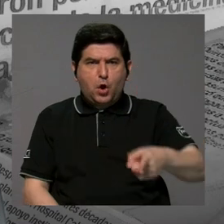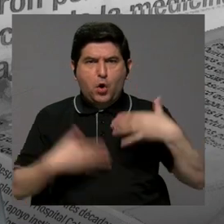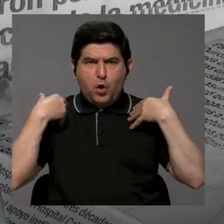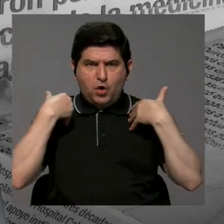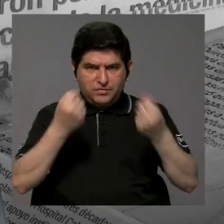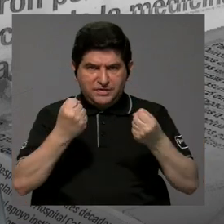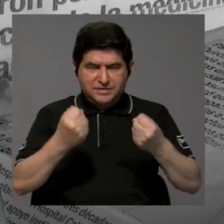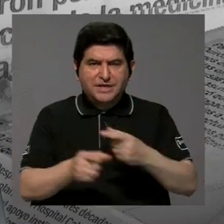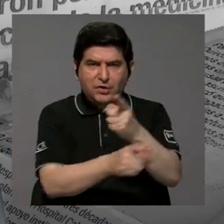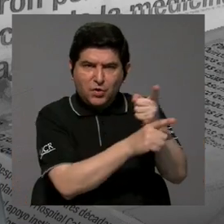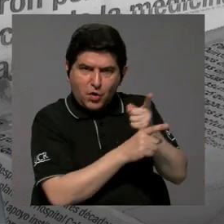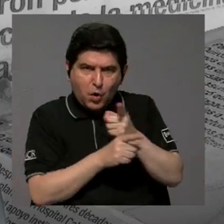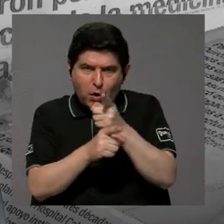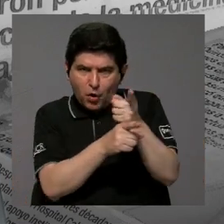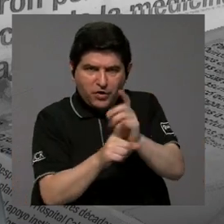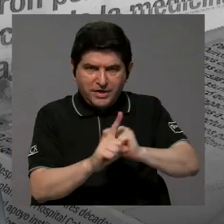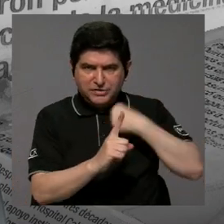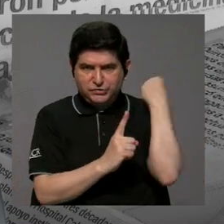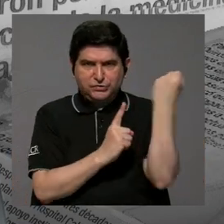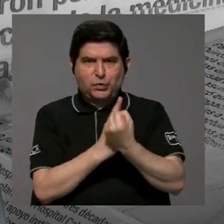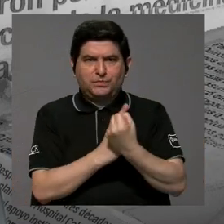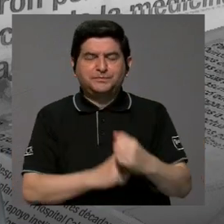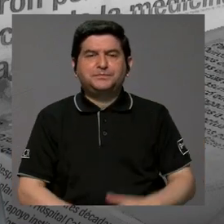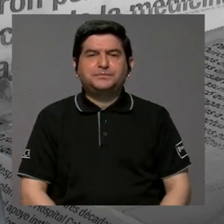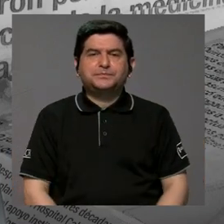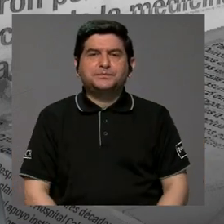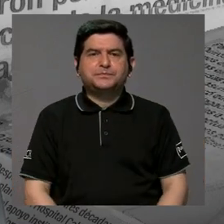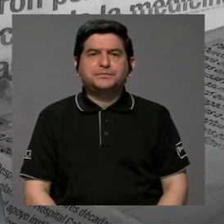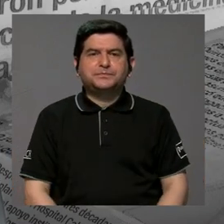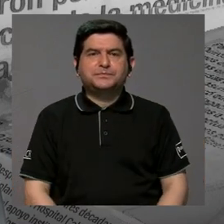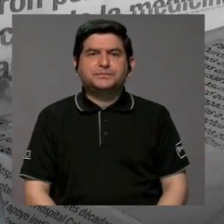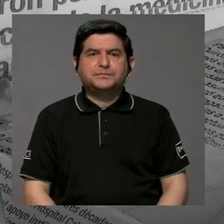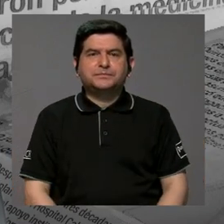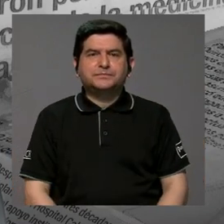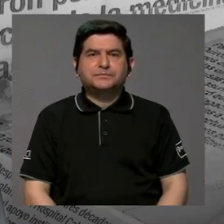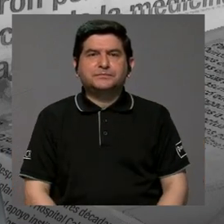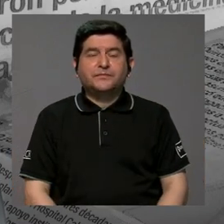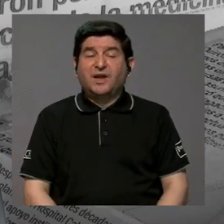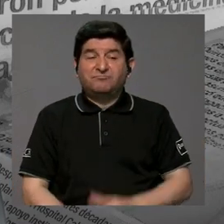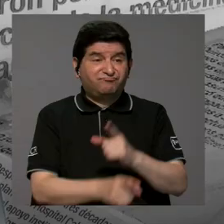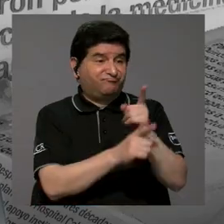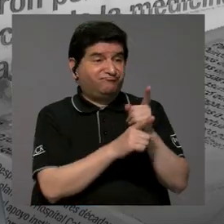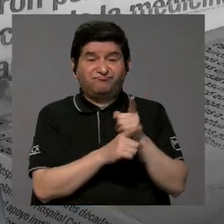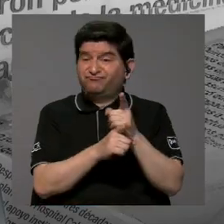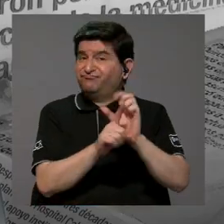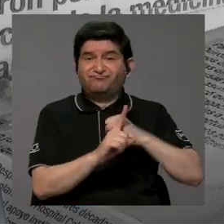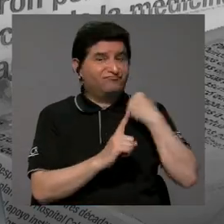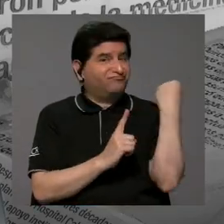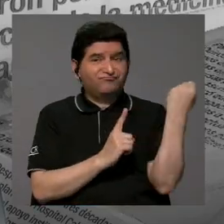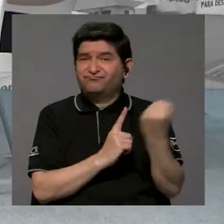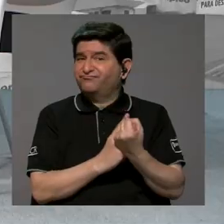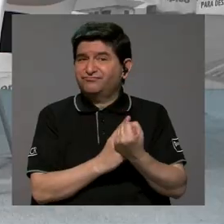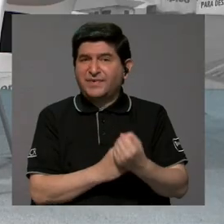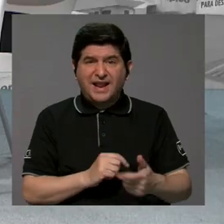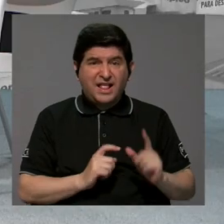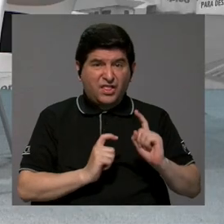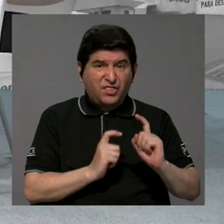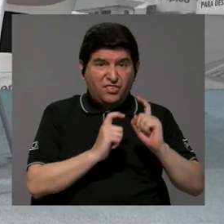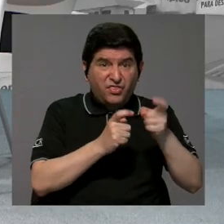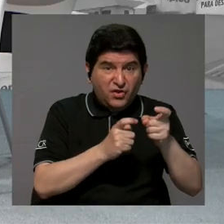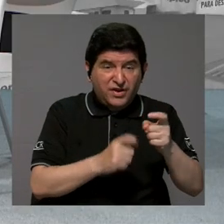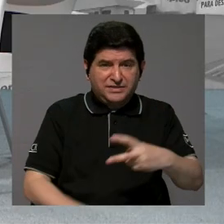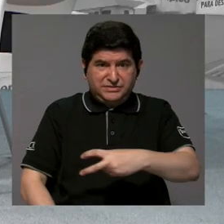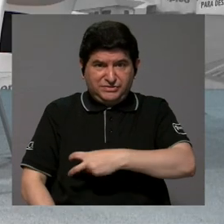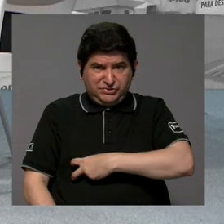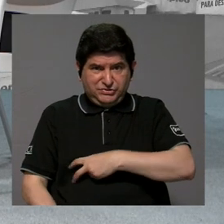la orden sanitaria para que se corrija esas situaciones. Resulta que no se ha corregido esas situaciones. La donación